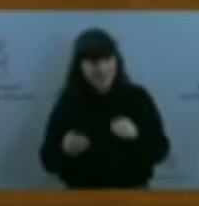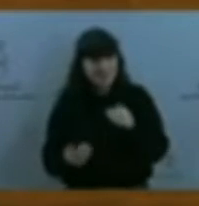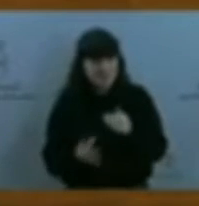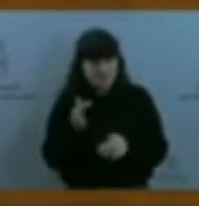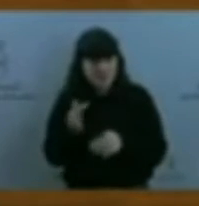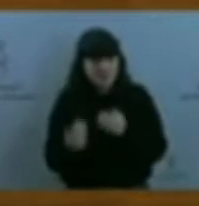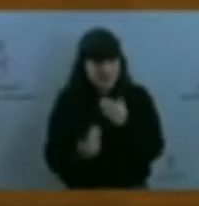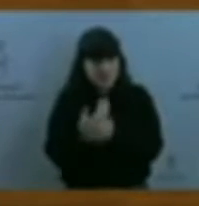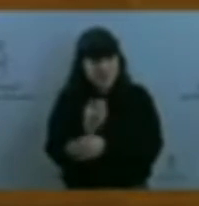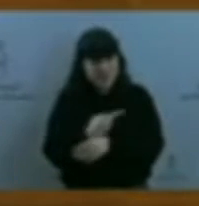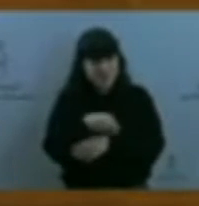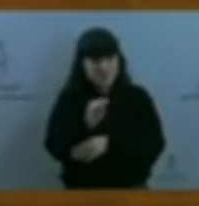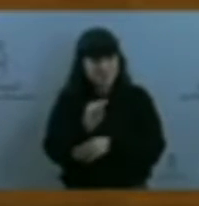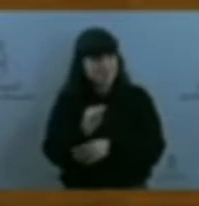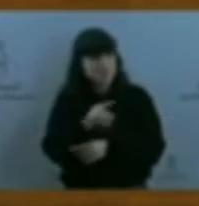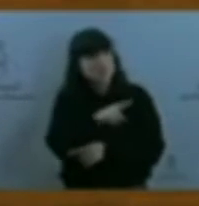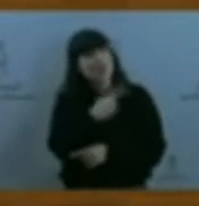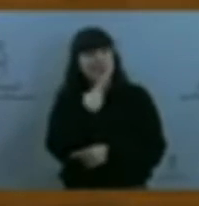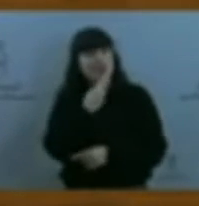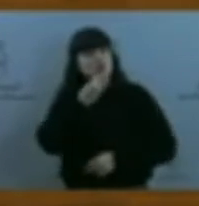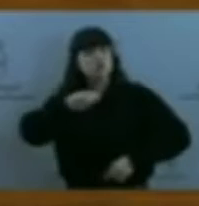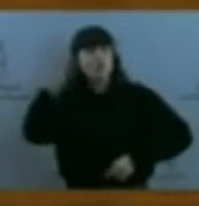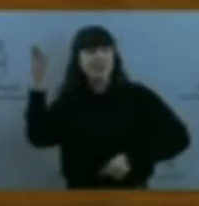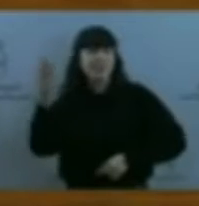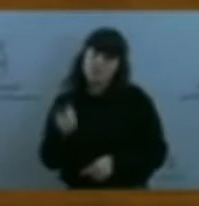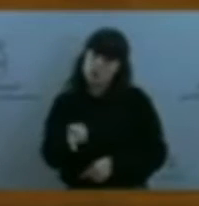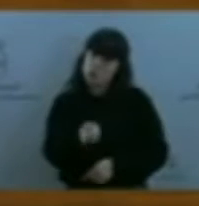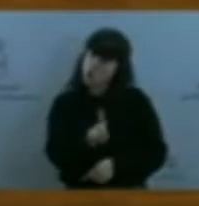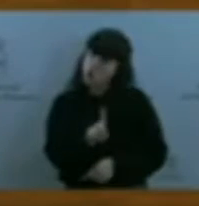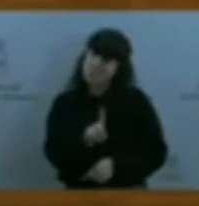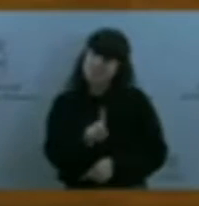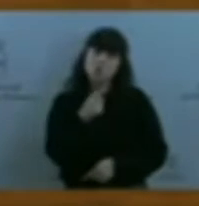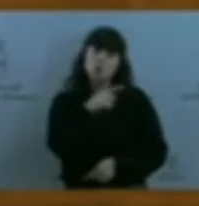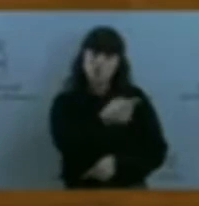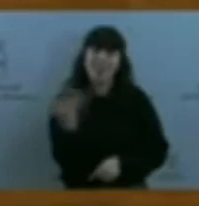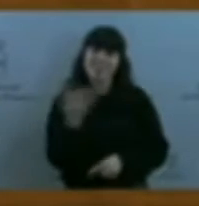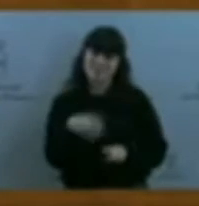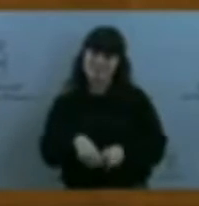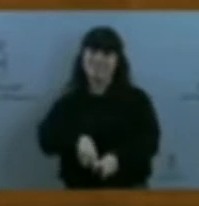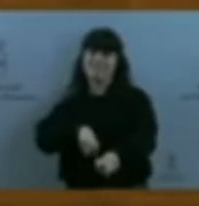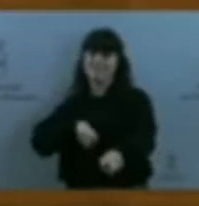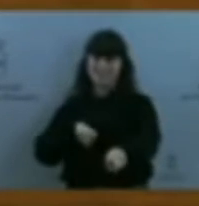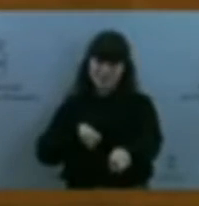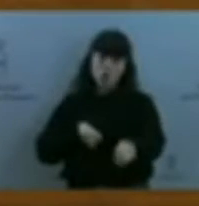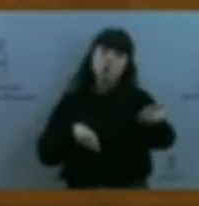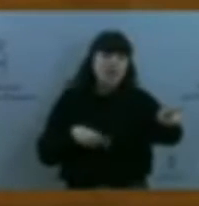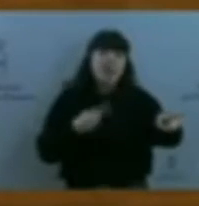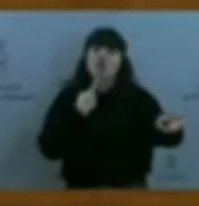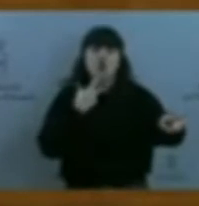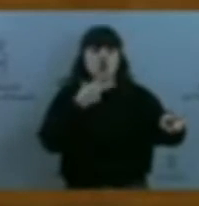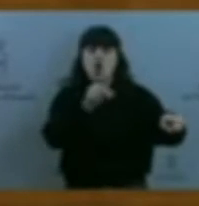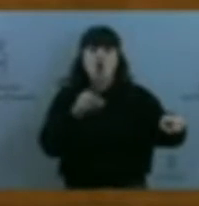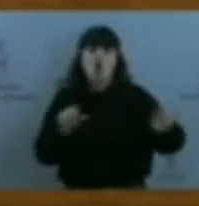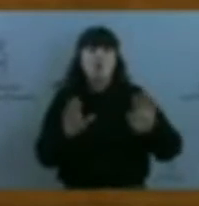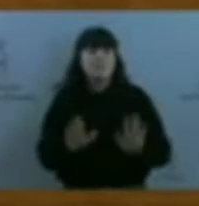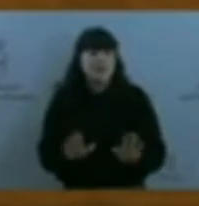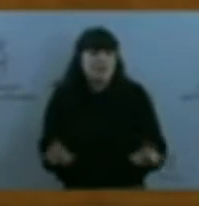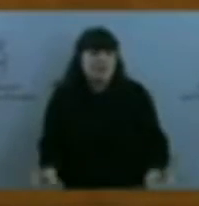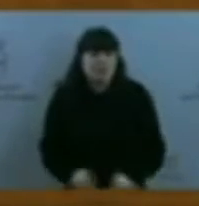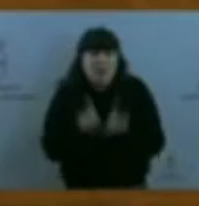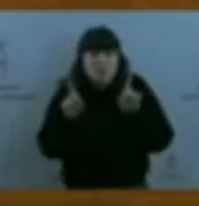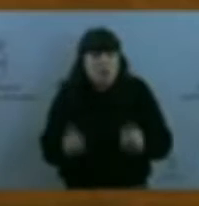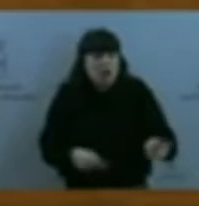así y ahora hay que recular. Por supuesto, usted lo negará, pero ¿qué más da? usted lo niega siempre. Usted haga